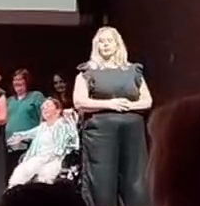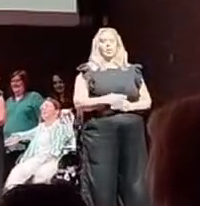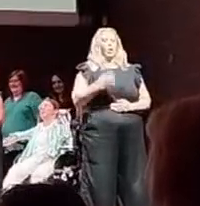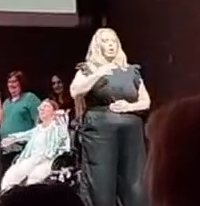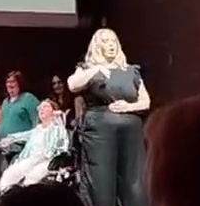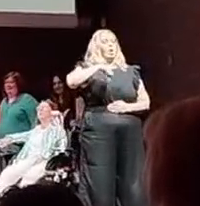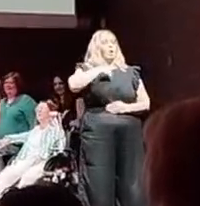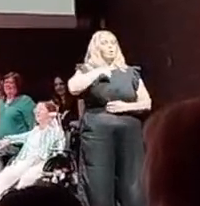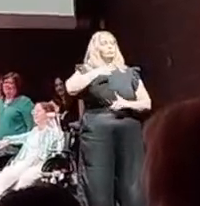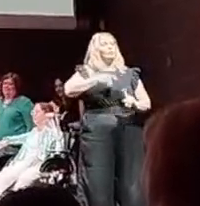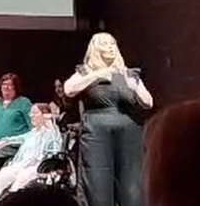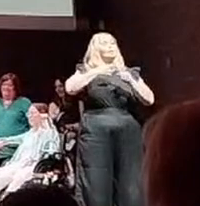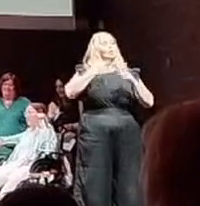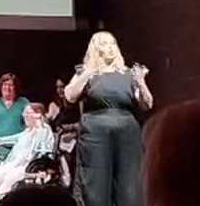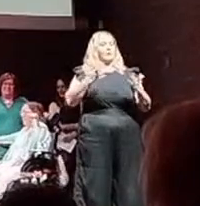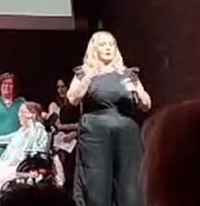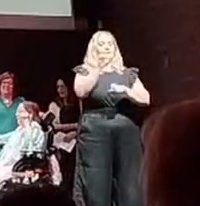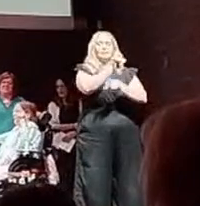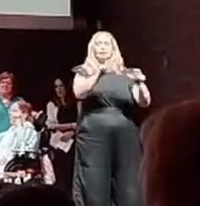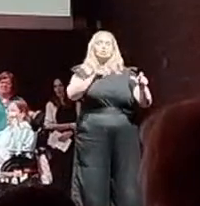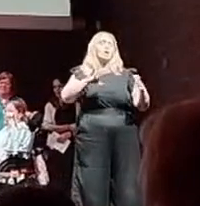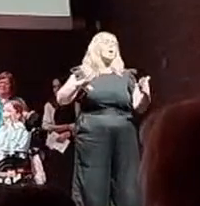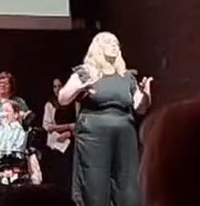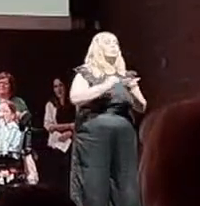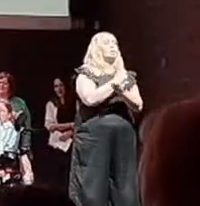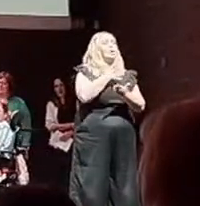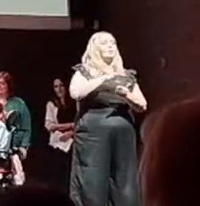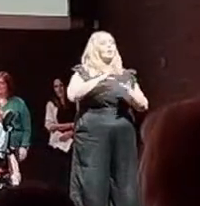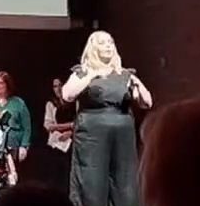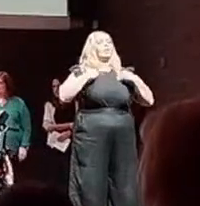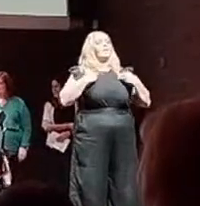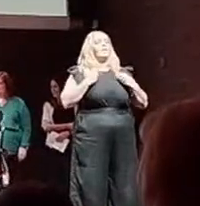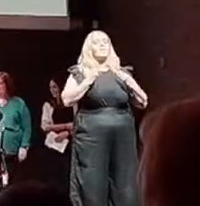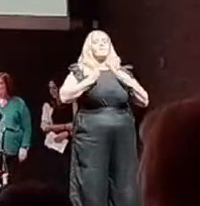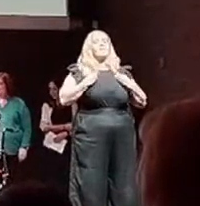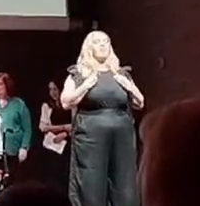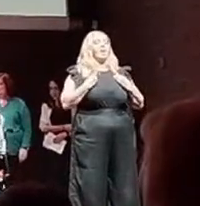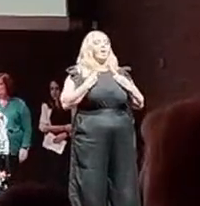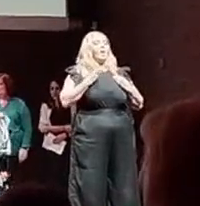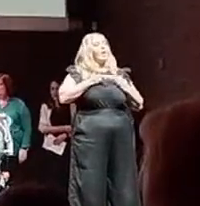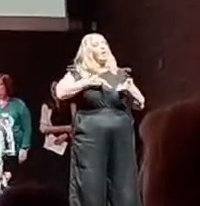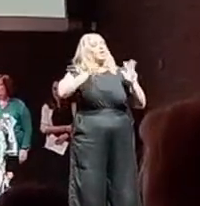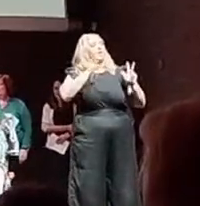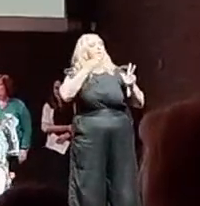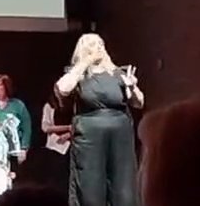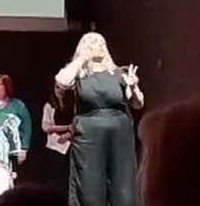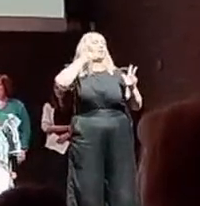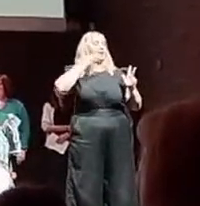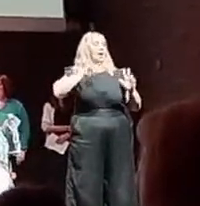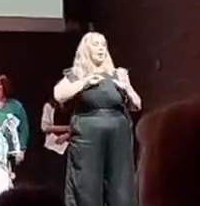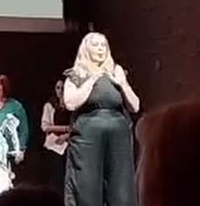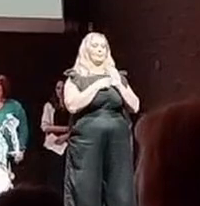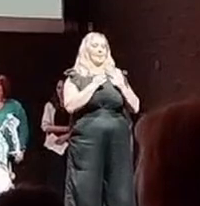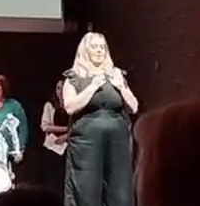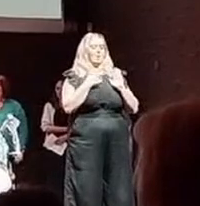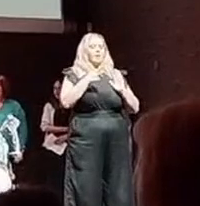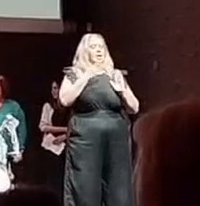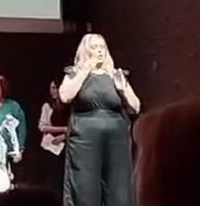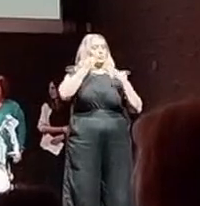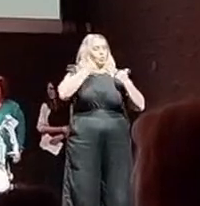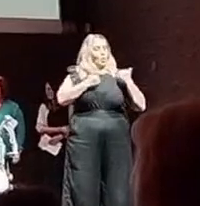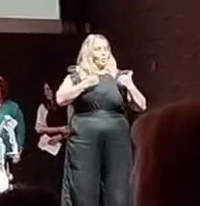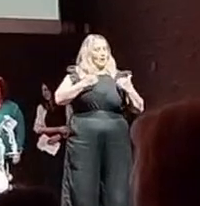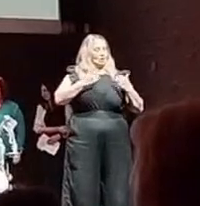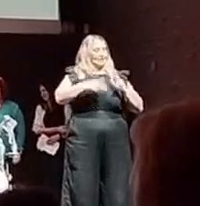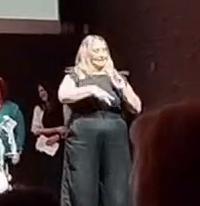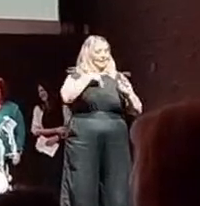Nuestra misión es lograr que todas las personas puedan disfrutar de una vida libre, digna y plena. Los derechos humanos en